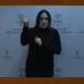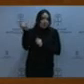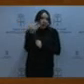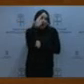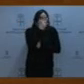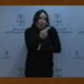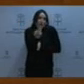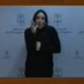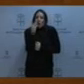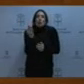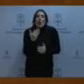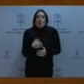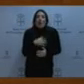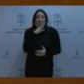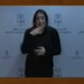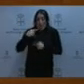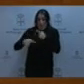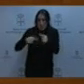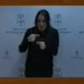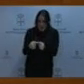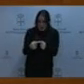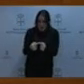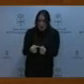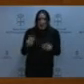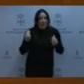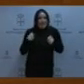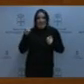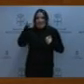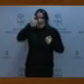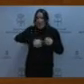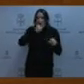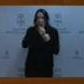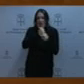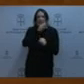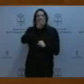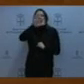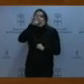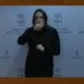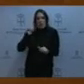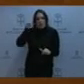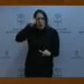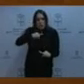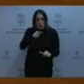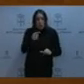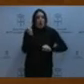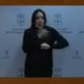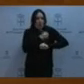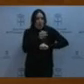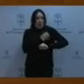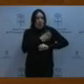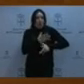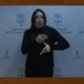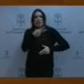familia, después de toda una vida de trabajo, pongamos 35 años, que tienen un caudal relicto